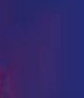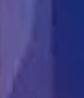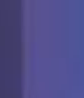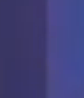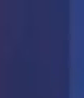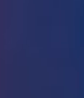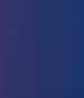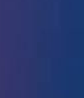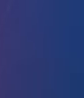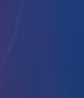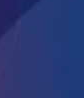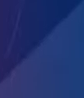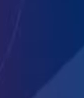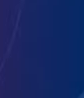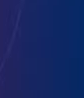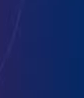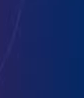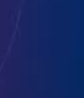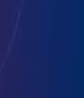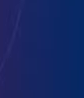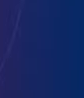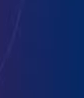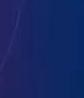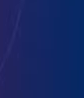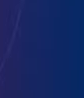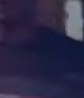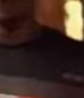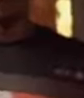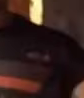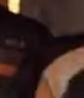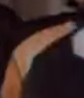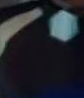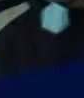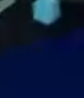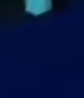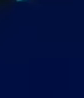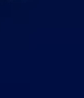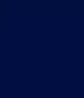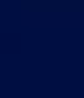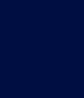RTVC Noticias, emisión fin de semana.